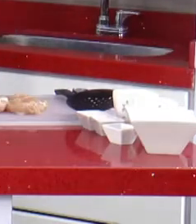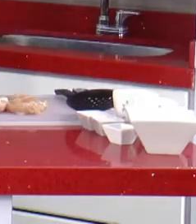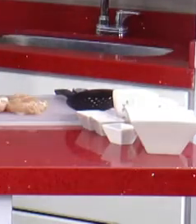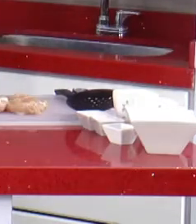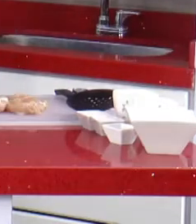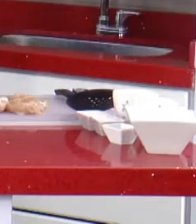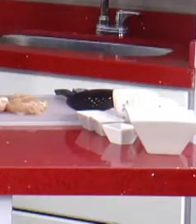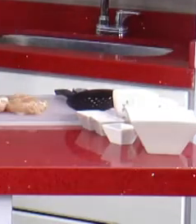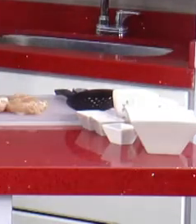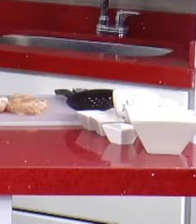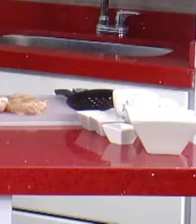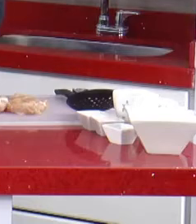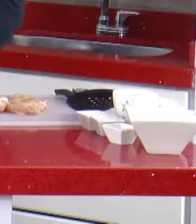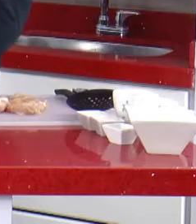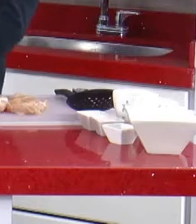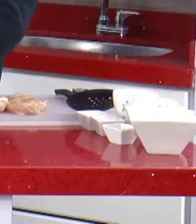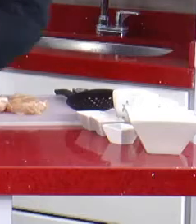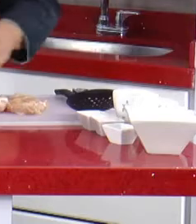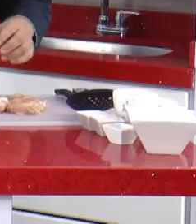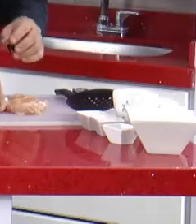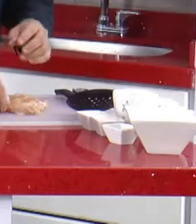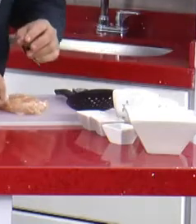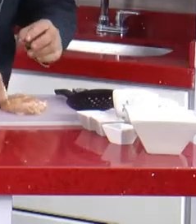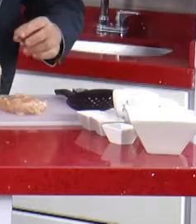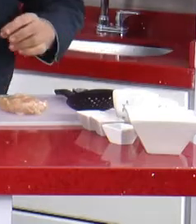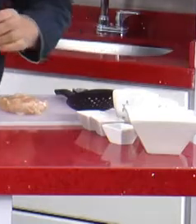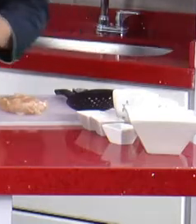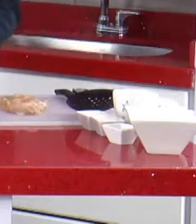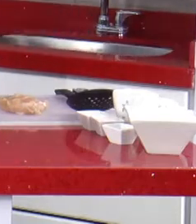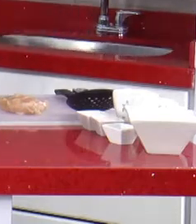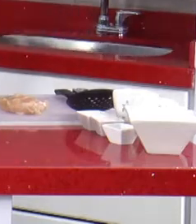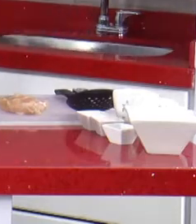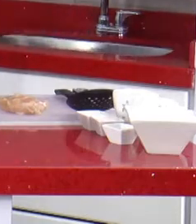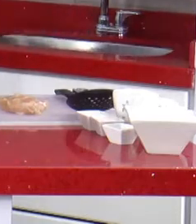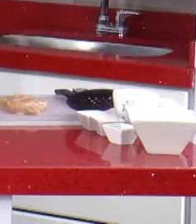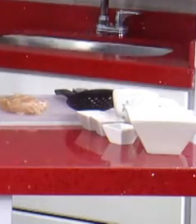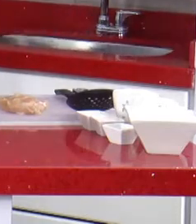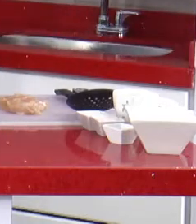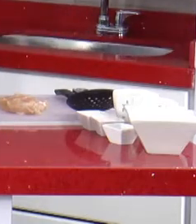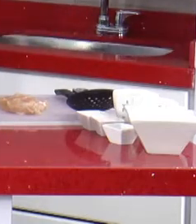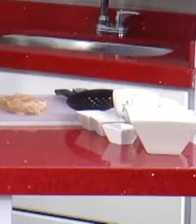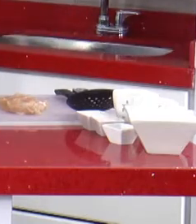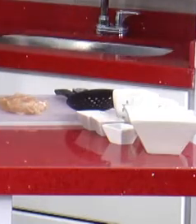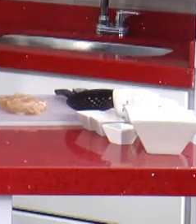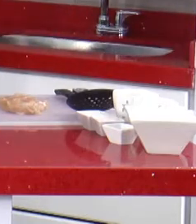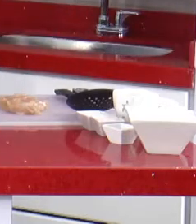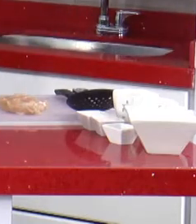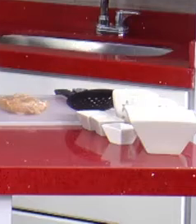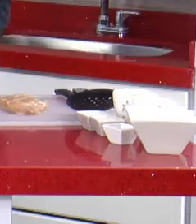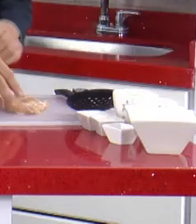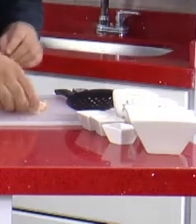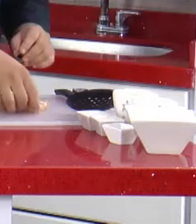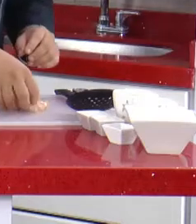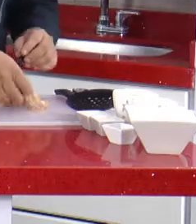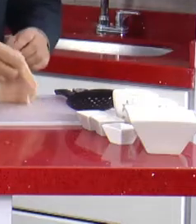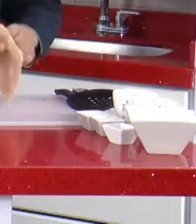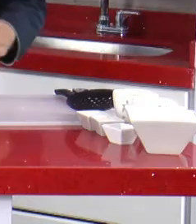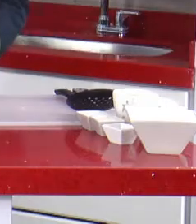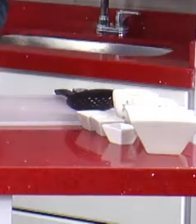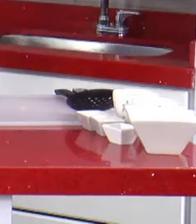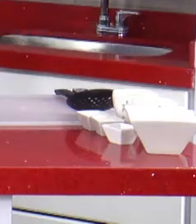un chutney de mango y pimentones. Y va con una salsa de mayonesa y queso.